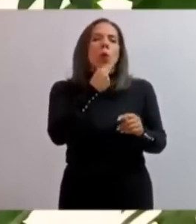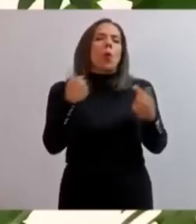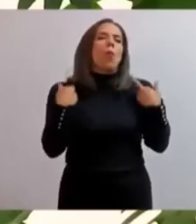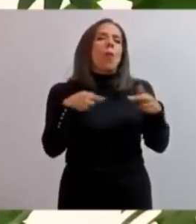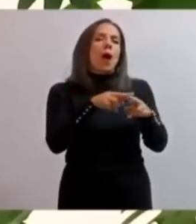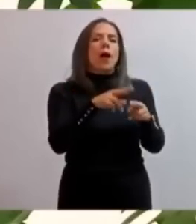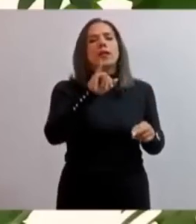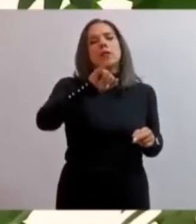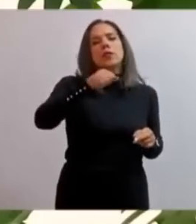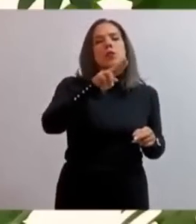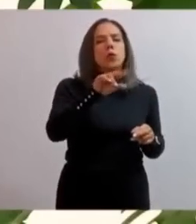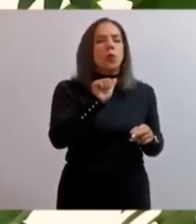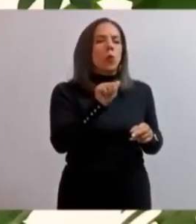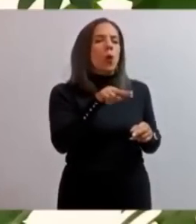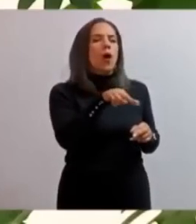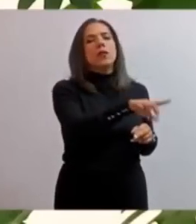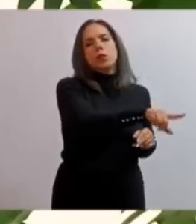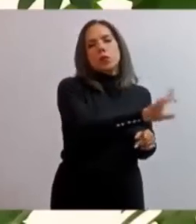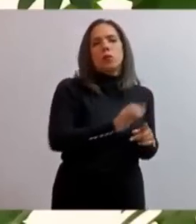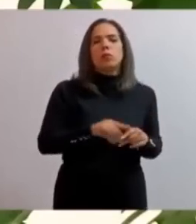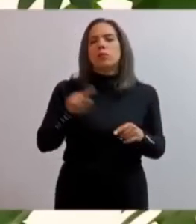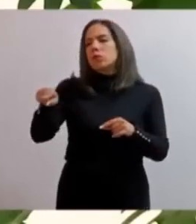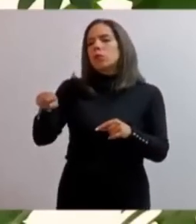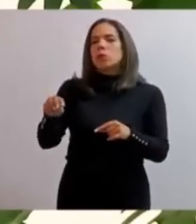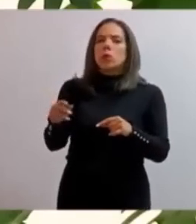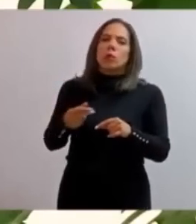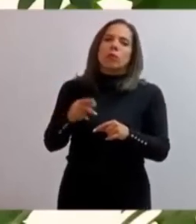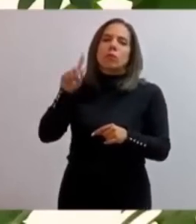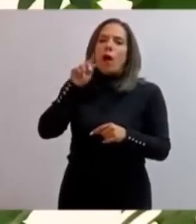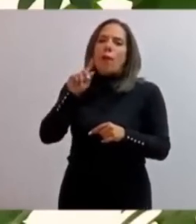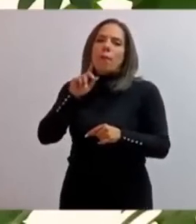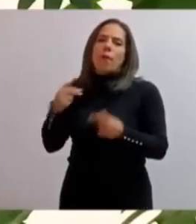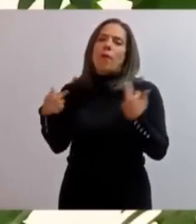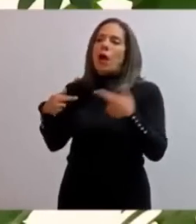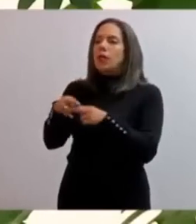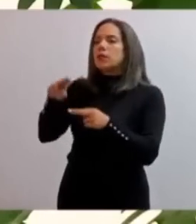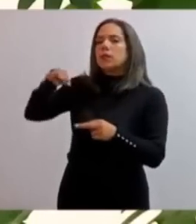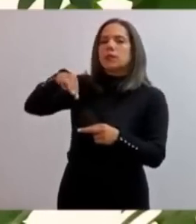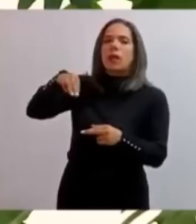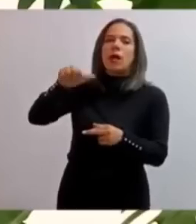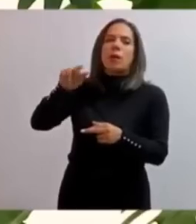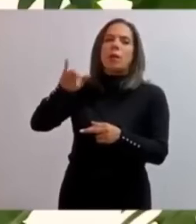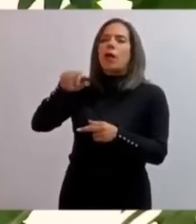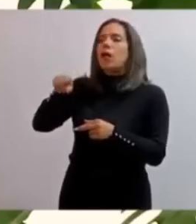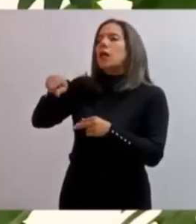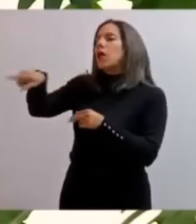maestra María le toca preparar esta parte, etcétera. O sea, no se trata de